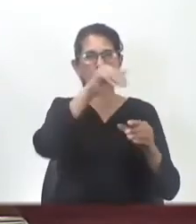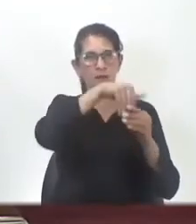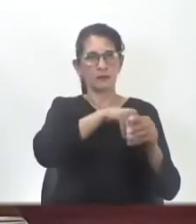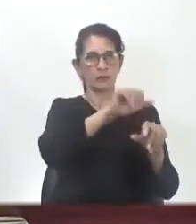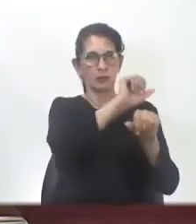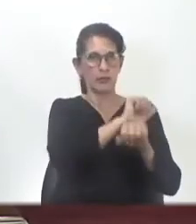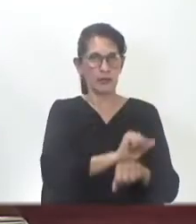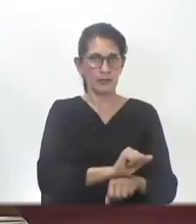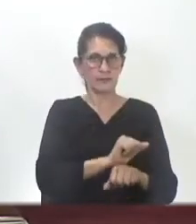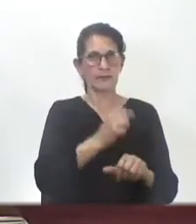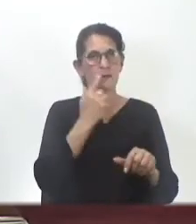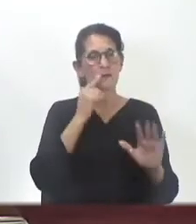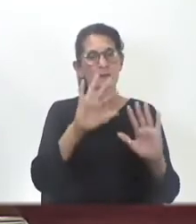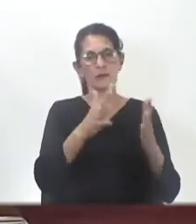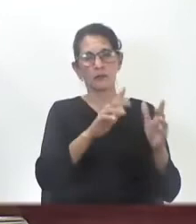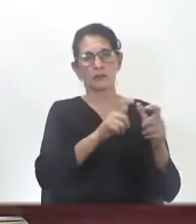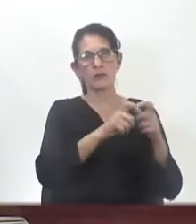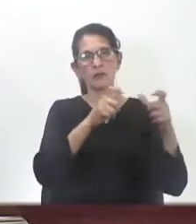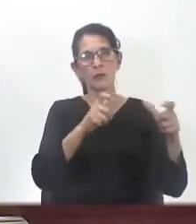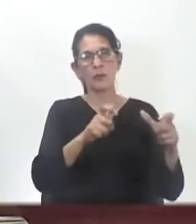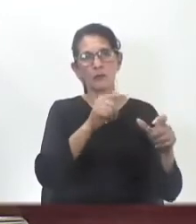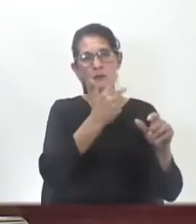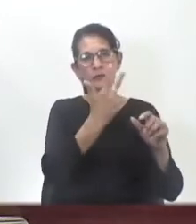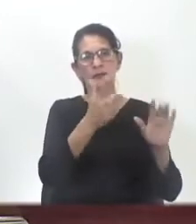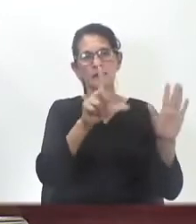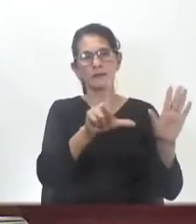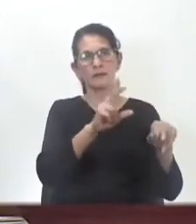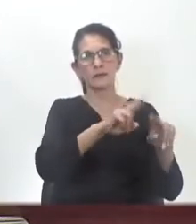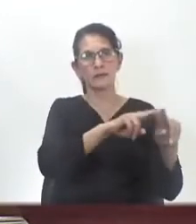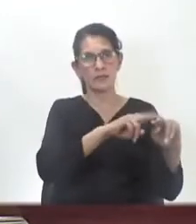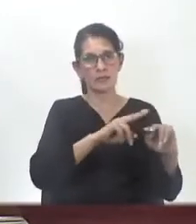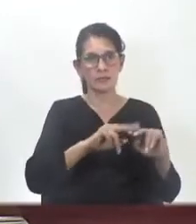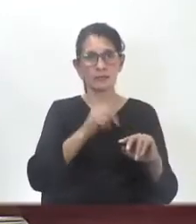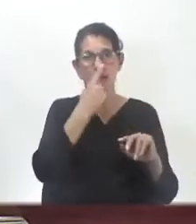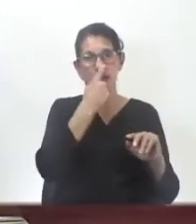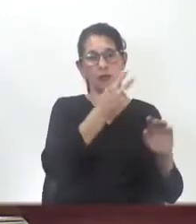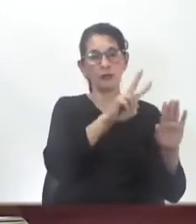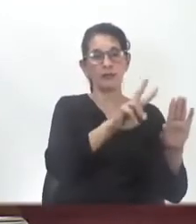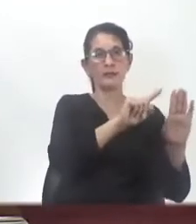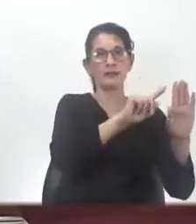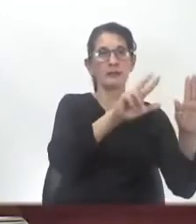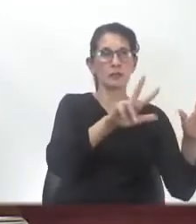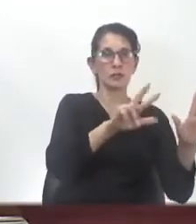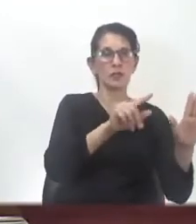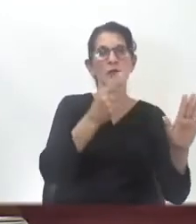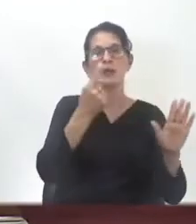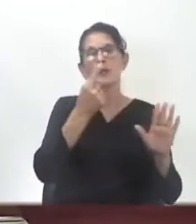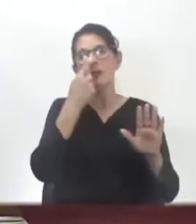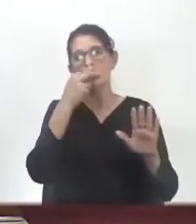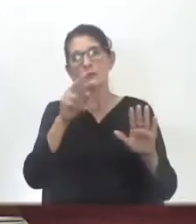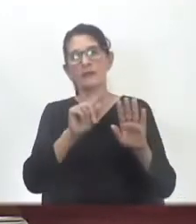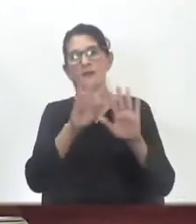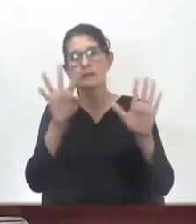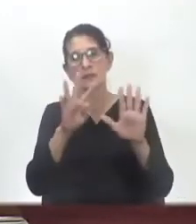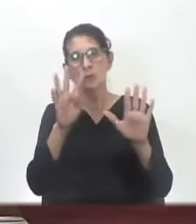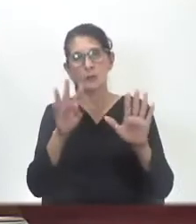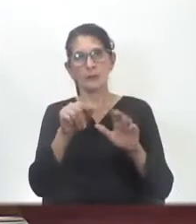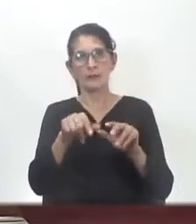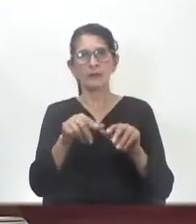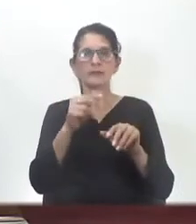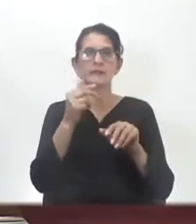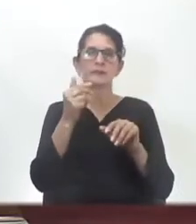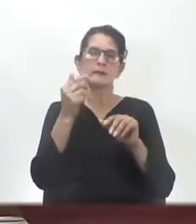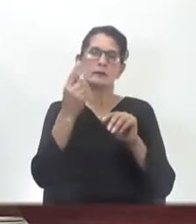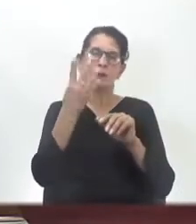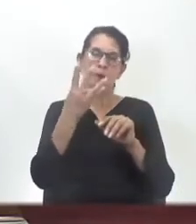que implica un incremento sustantivo en relativo a los 37 fallecidos ocurridos en el 2018, o sea que en el 2019 tuvimos 44, en el 2018